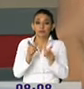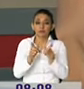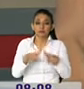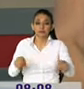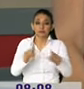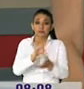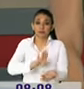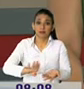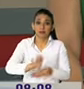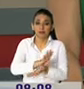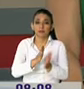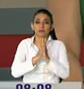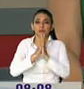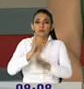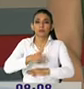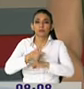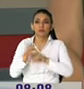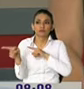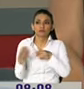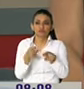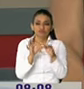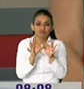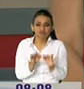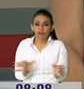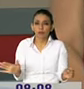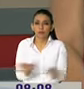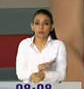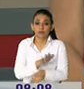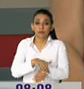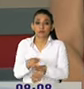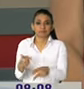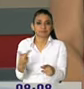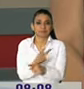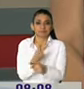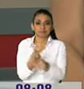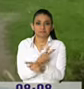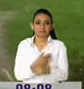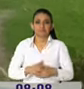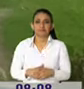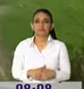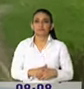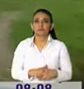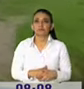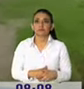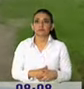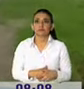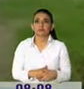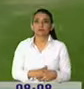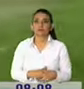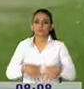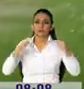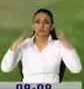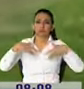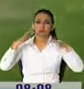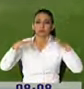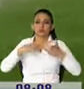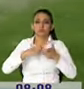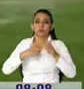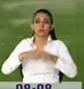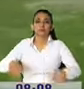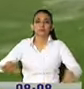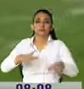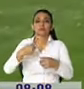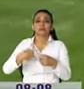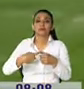solicitando a las autoridades que realicen una intervención por el peligro que este representa. Las fuertes lluvias siguen causando afectaciones en la